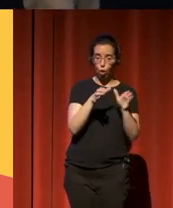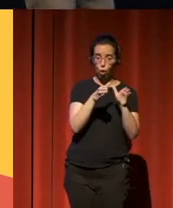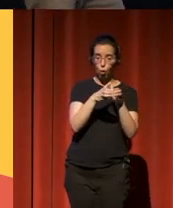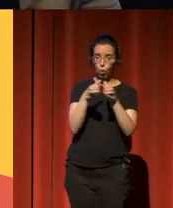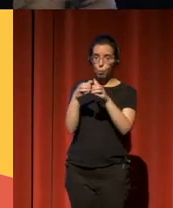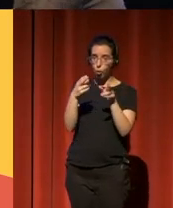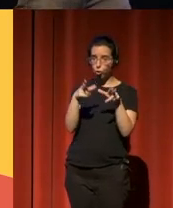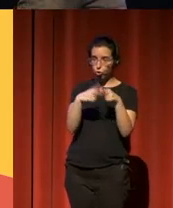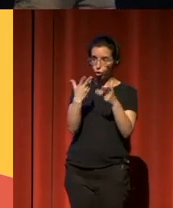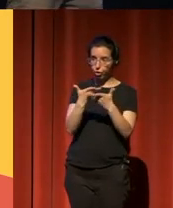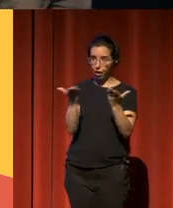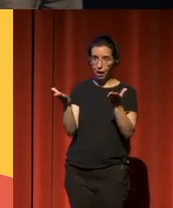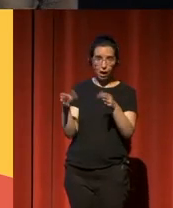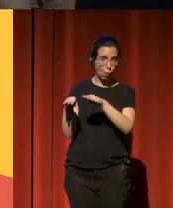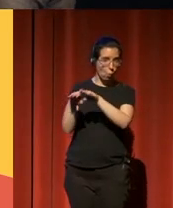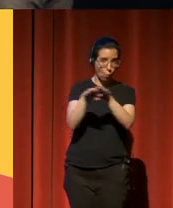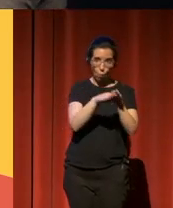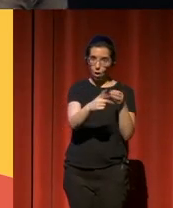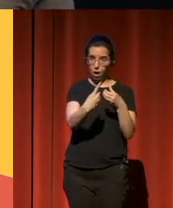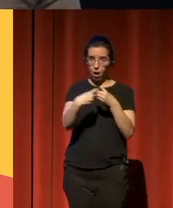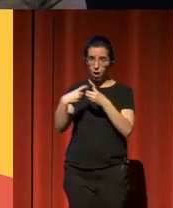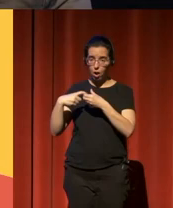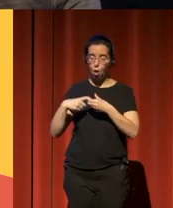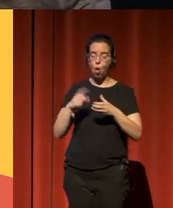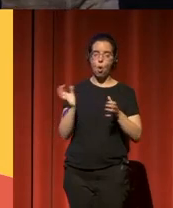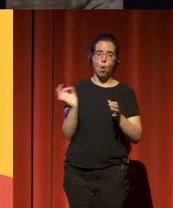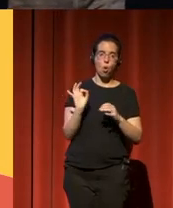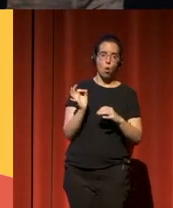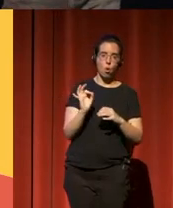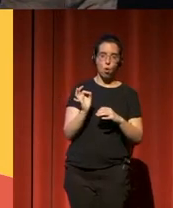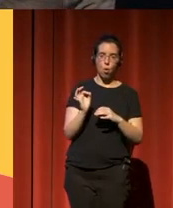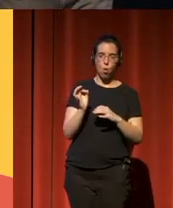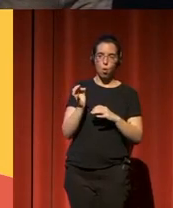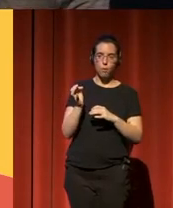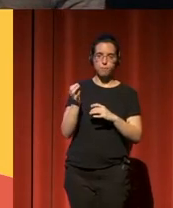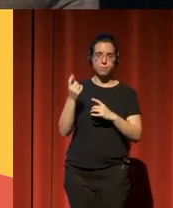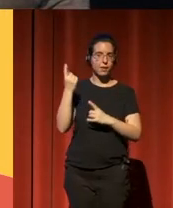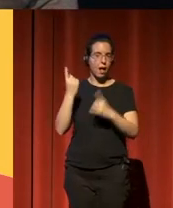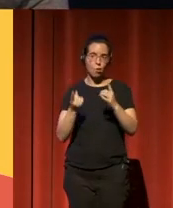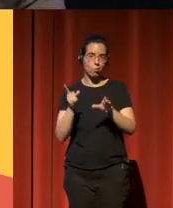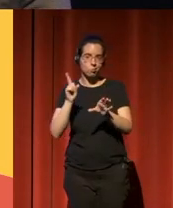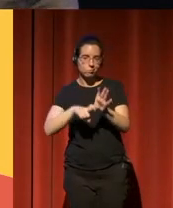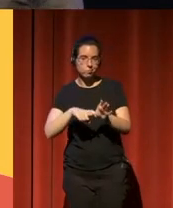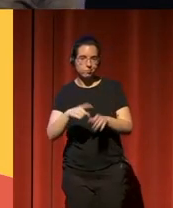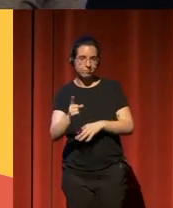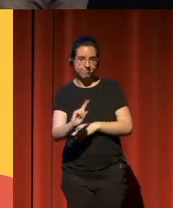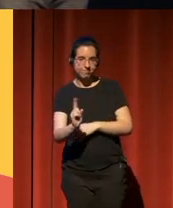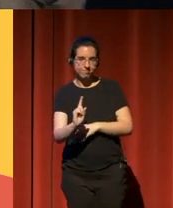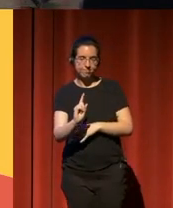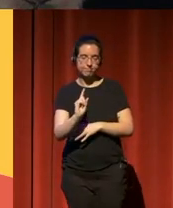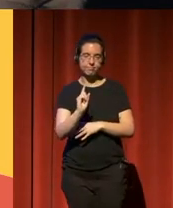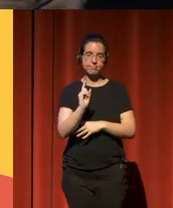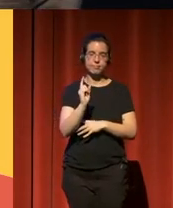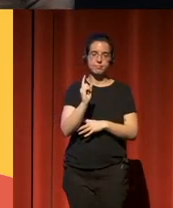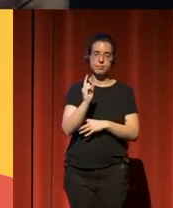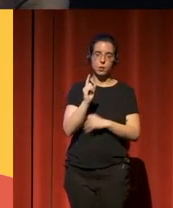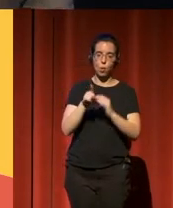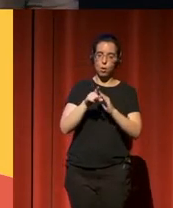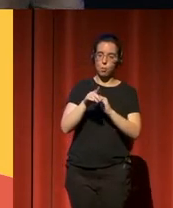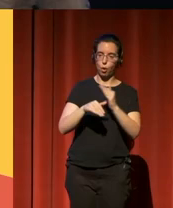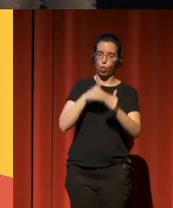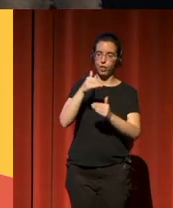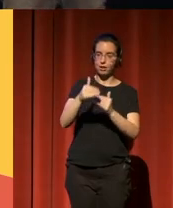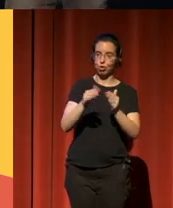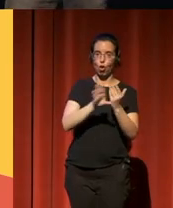eh por igual eh quiénes no toman parte activa en estos procesos de implicación eh